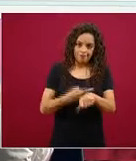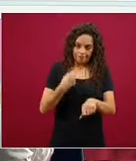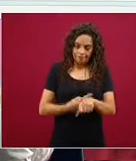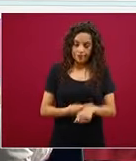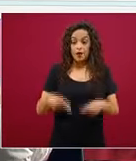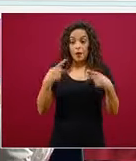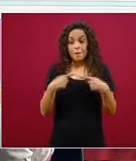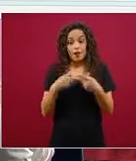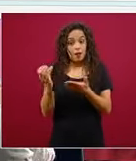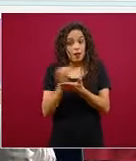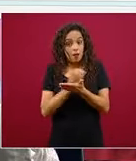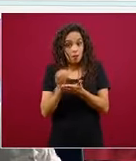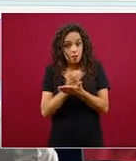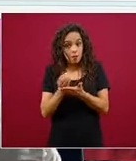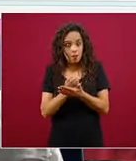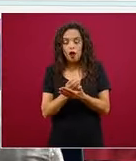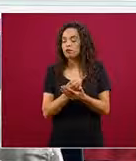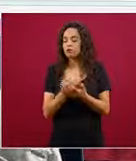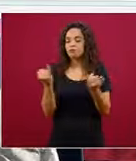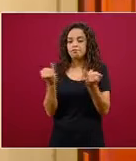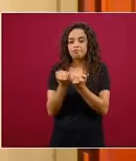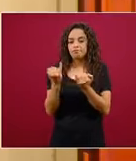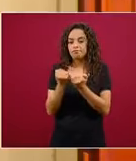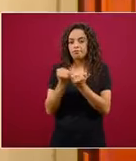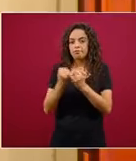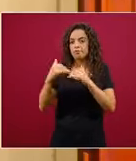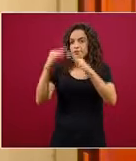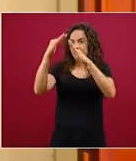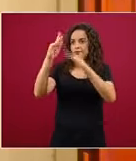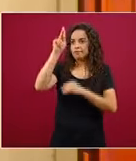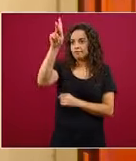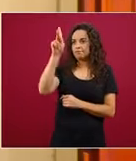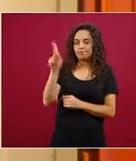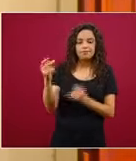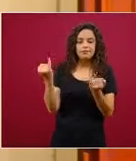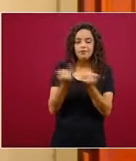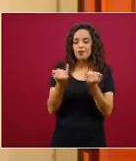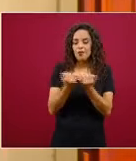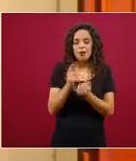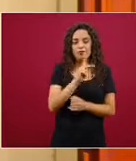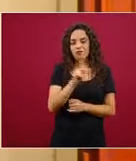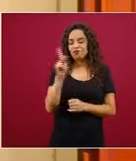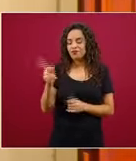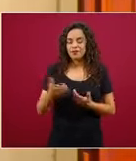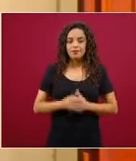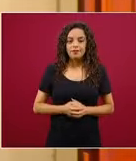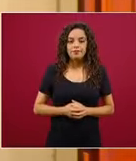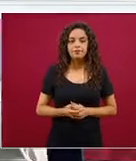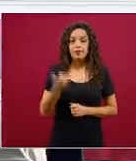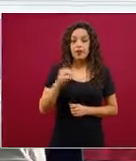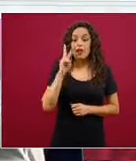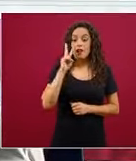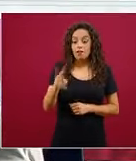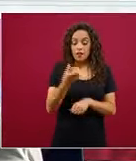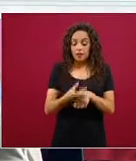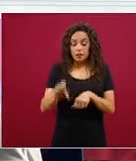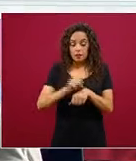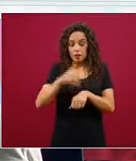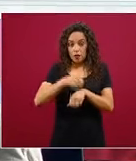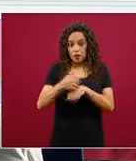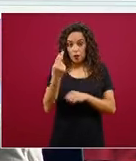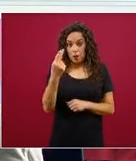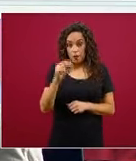recuperado prácticamente siguen el espejo de los casos estimados y también vemos un descenso importante desde la semana 25 y